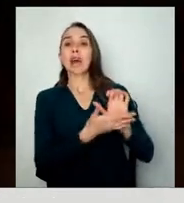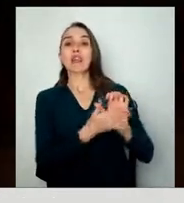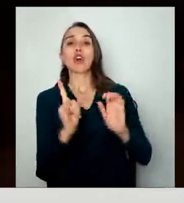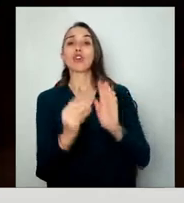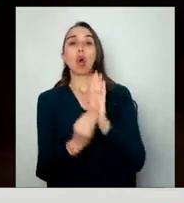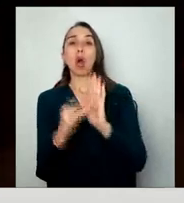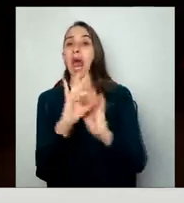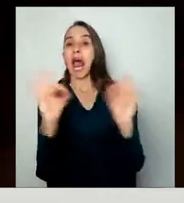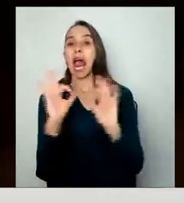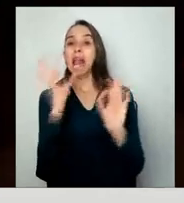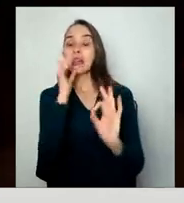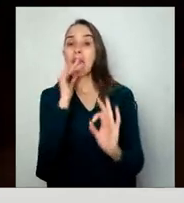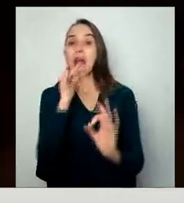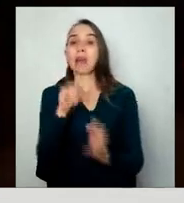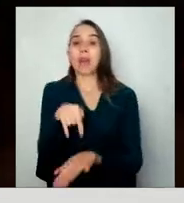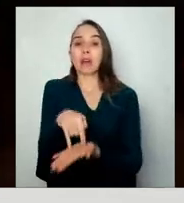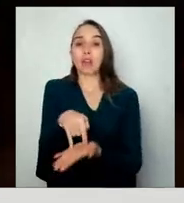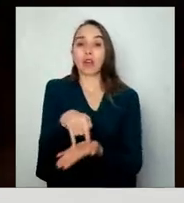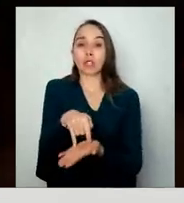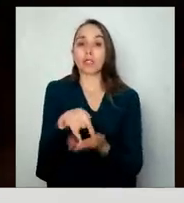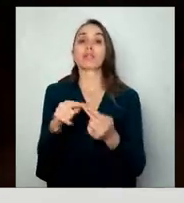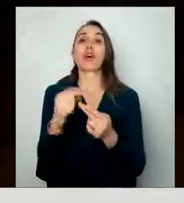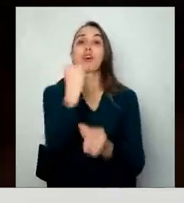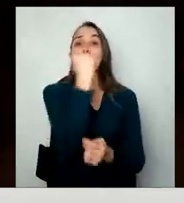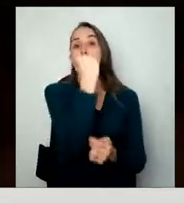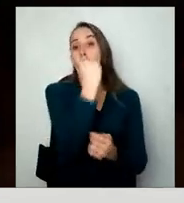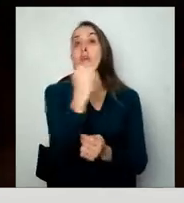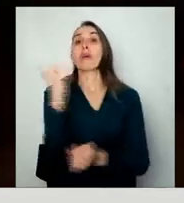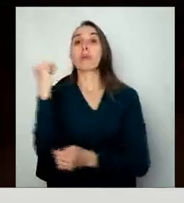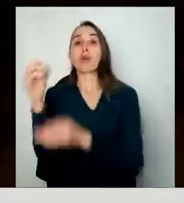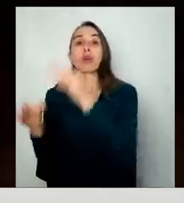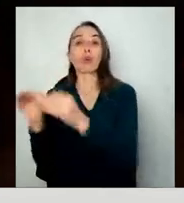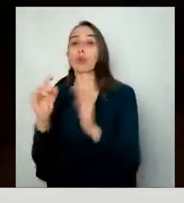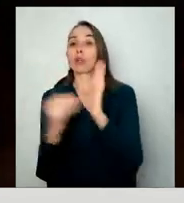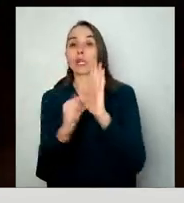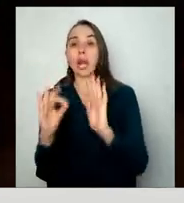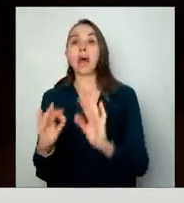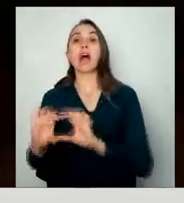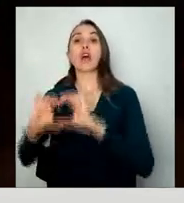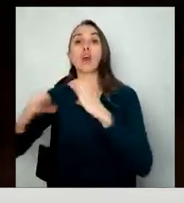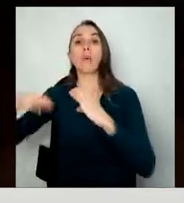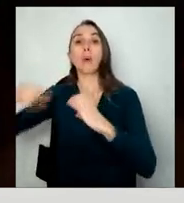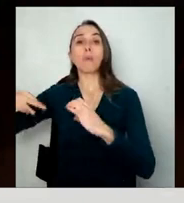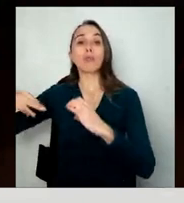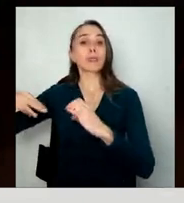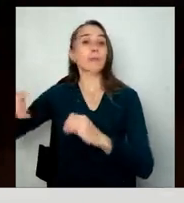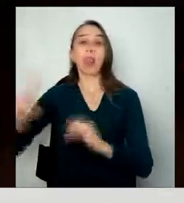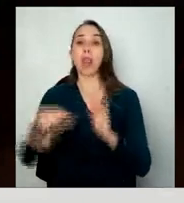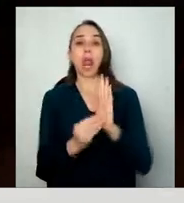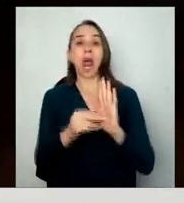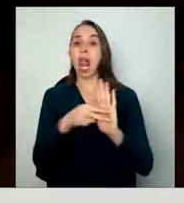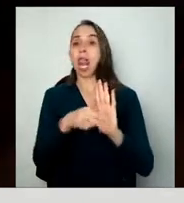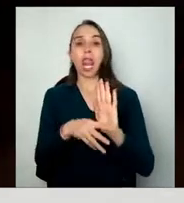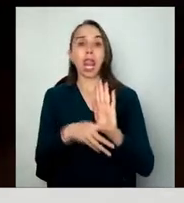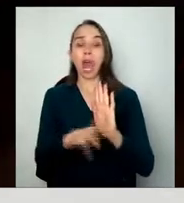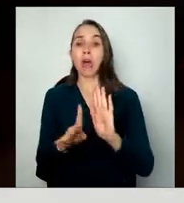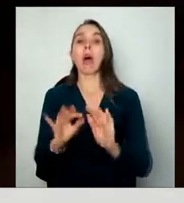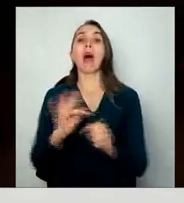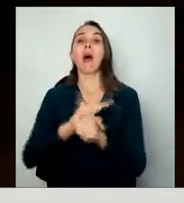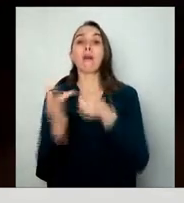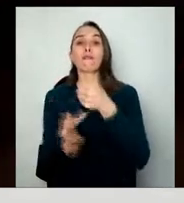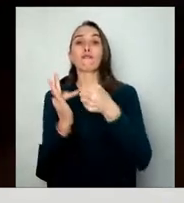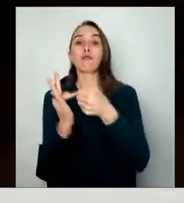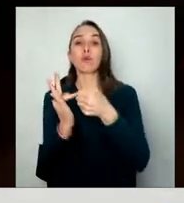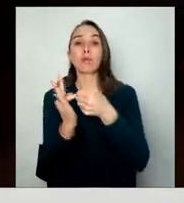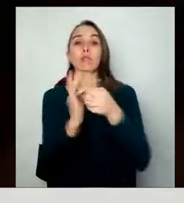legislativo el poder judicial y la corporaciones municipales entre otros organismos y se aplica incluso a las fundaciones receptoras